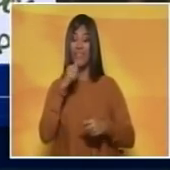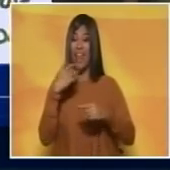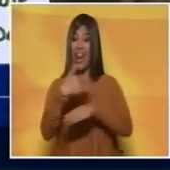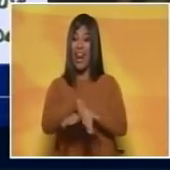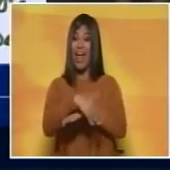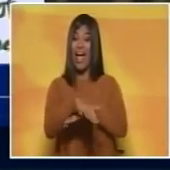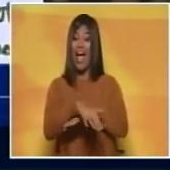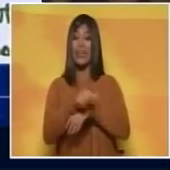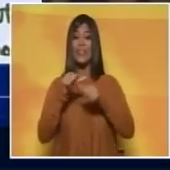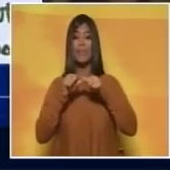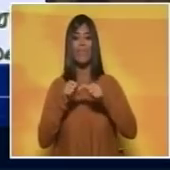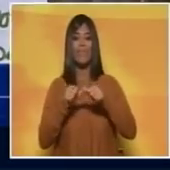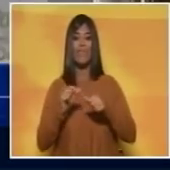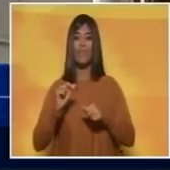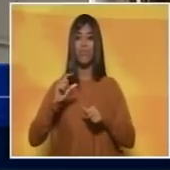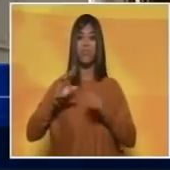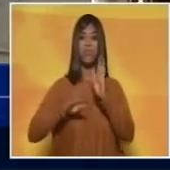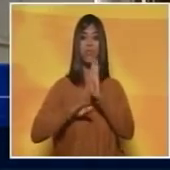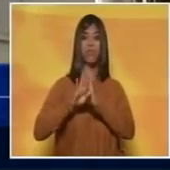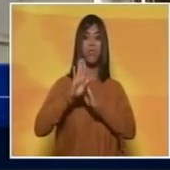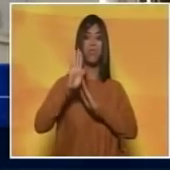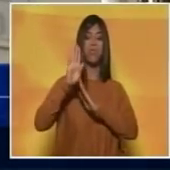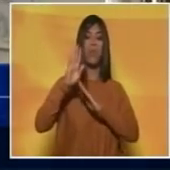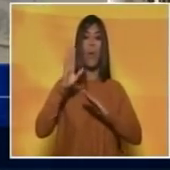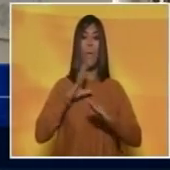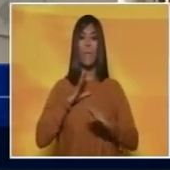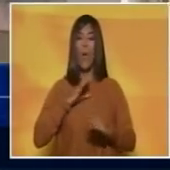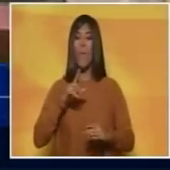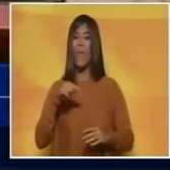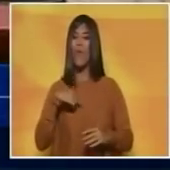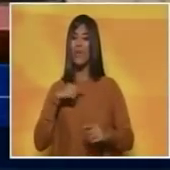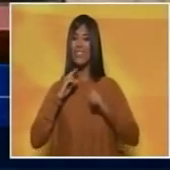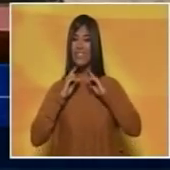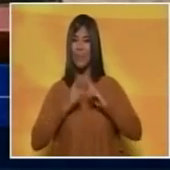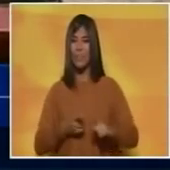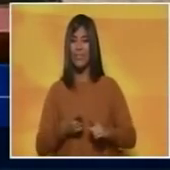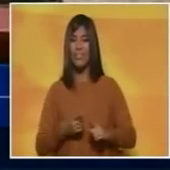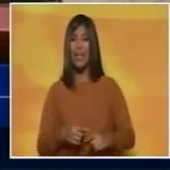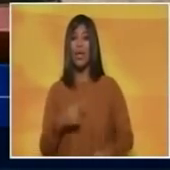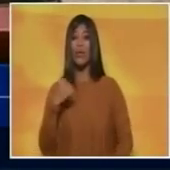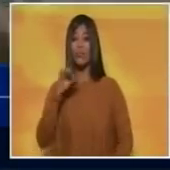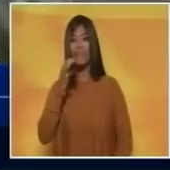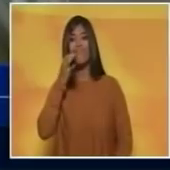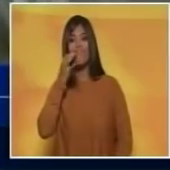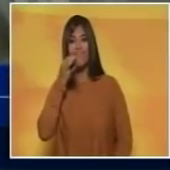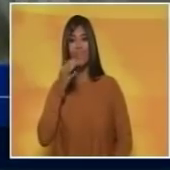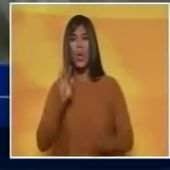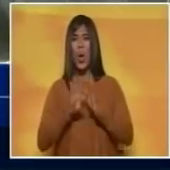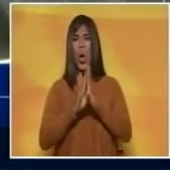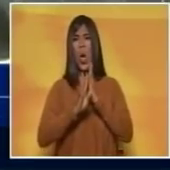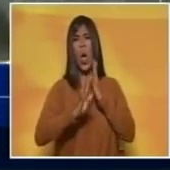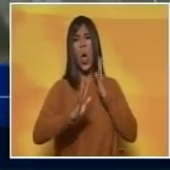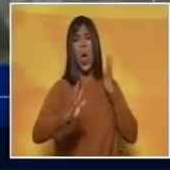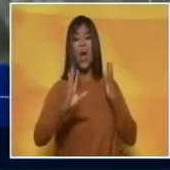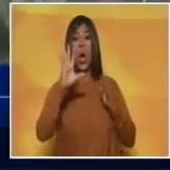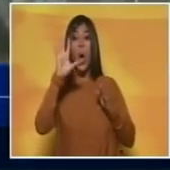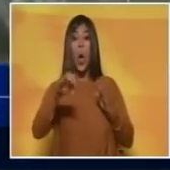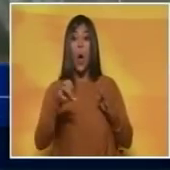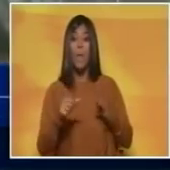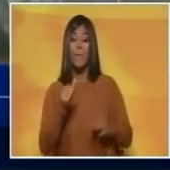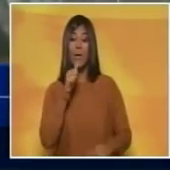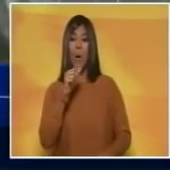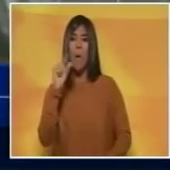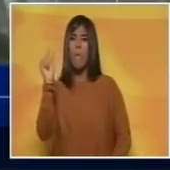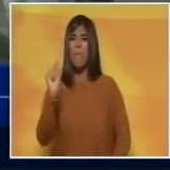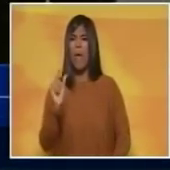artesanales continúa en ascenso. En la parroquia Santa Rosalía de Caracas constatamos colas para adquirirlas por